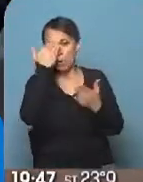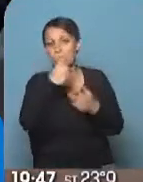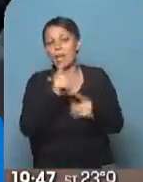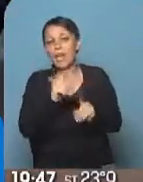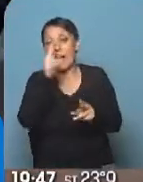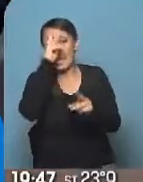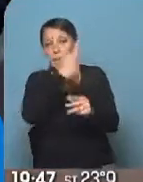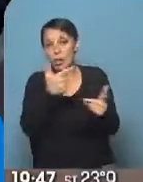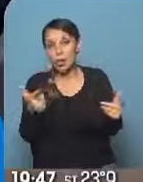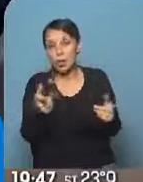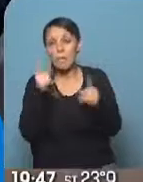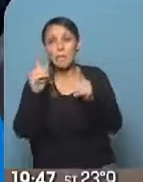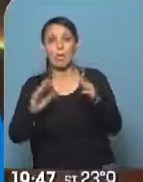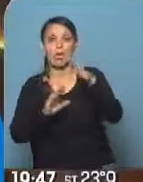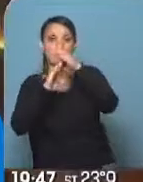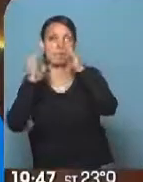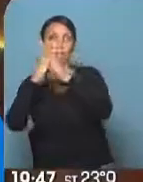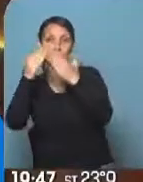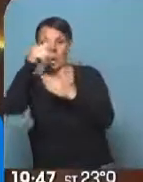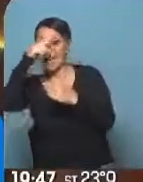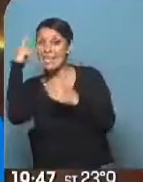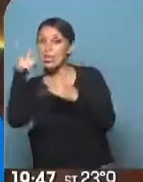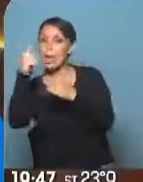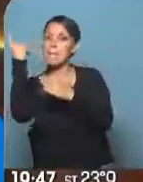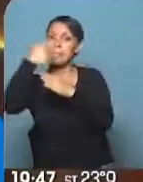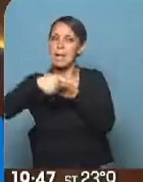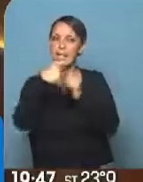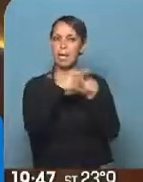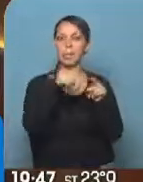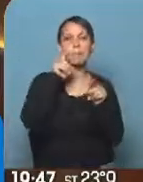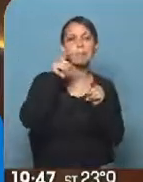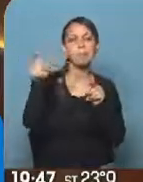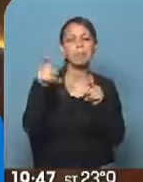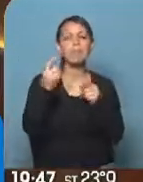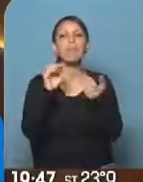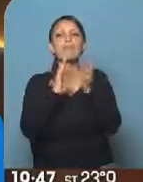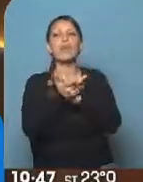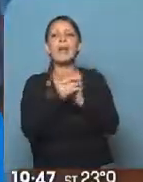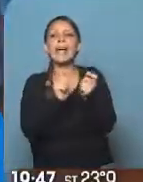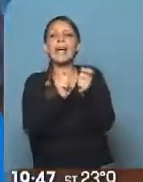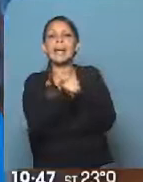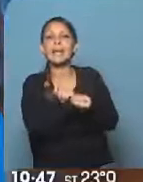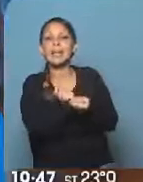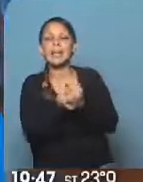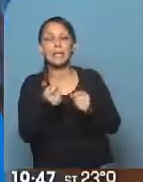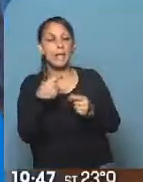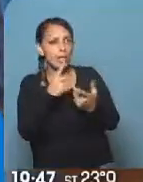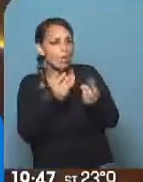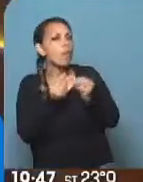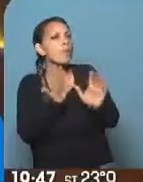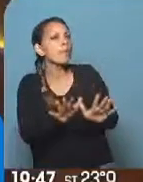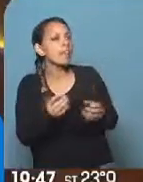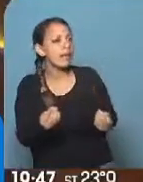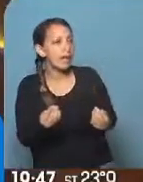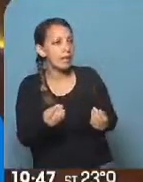que la misma constitución establece activar el mecanismo de reforma a través de la hernia si tienen alguna sanción de frenar esto y por